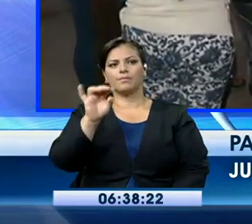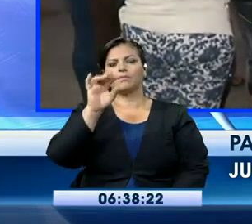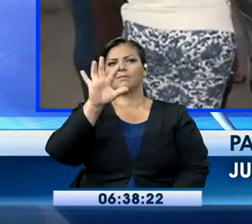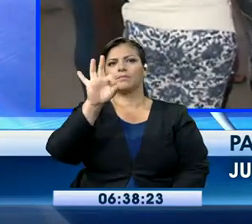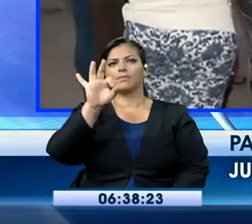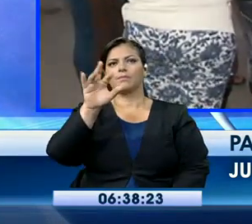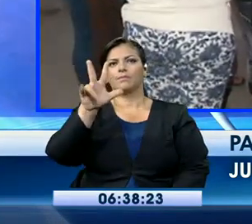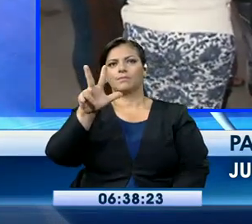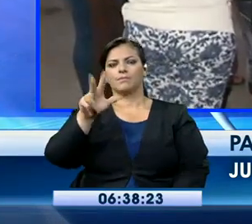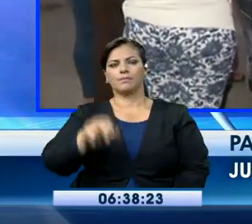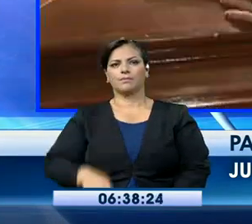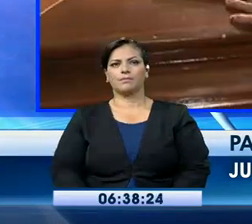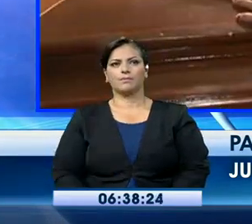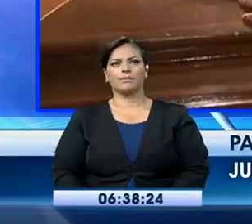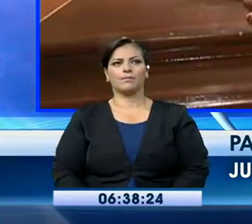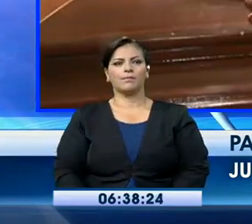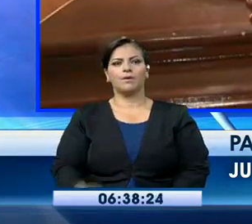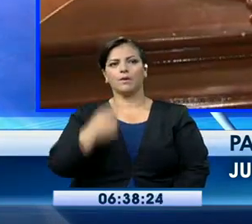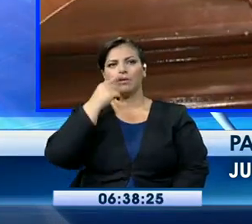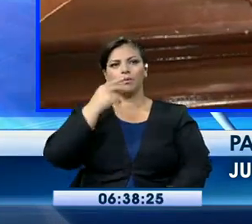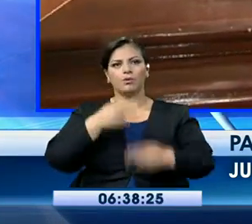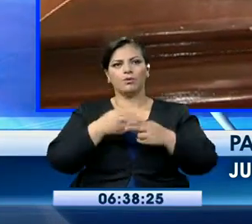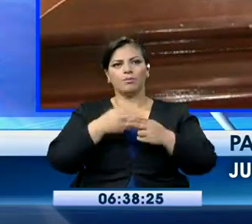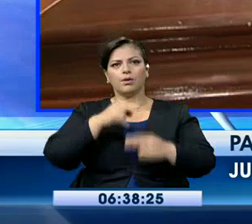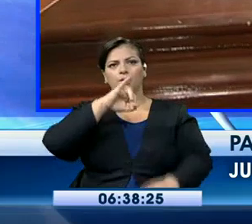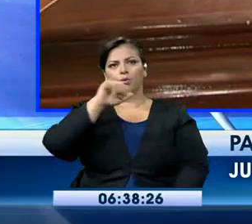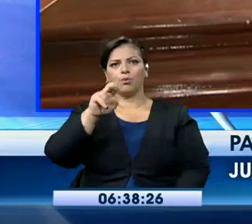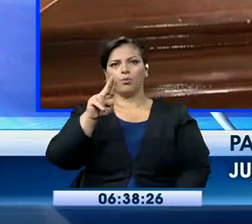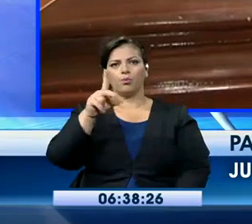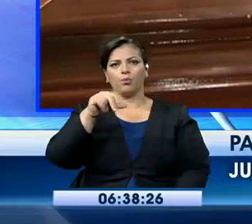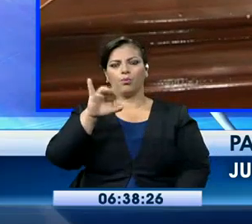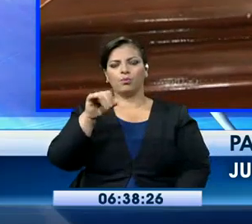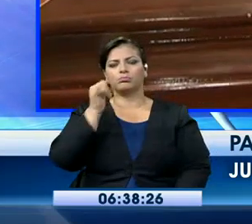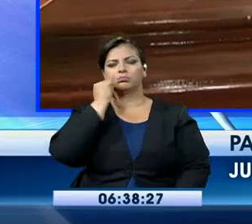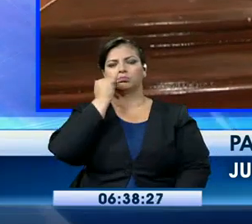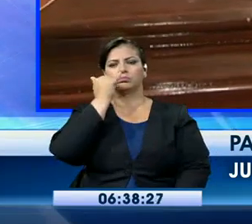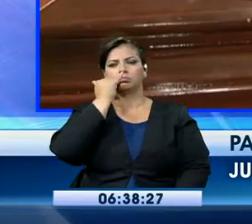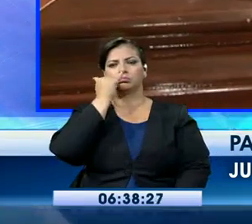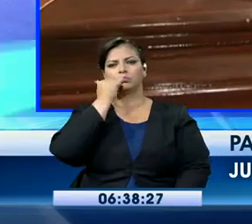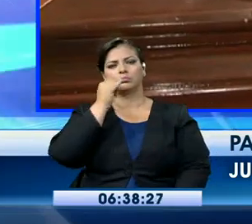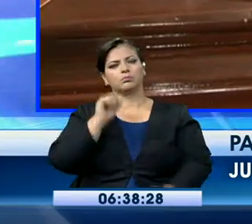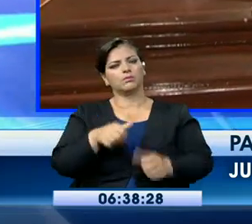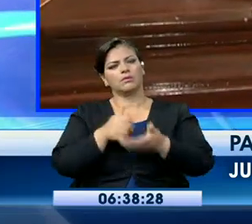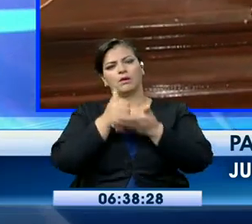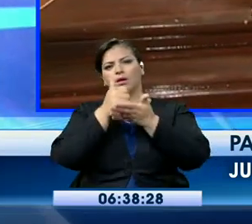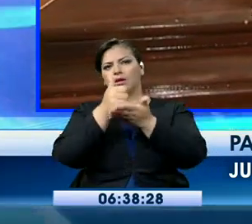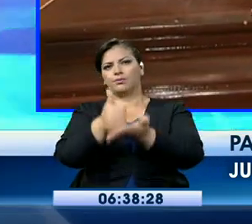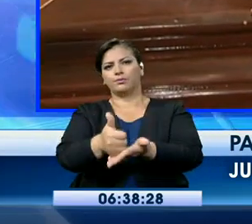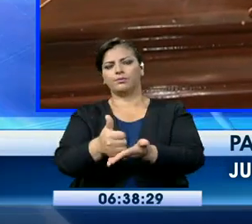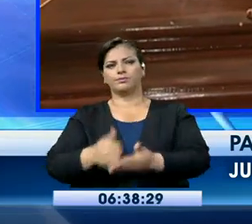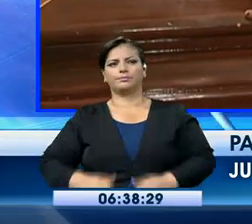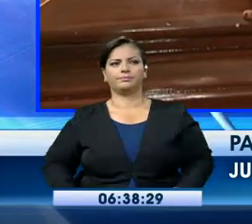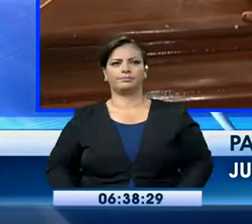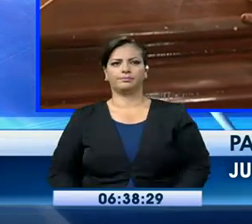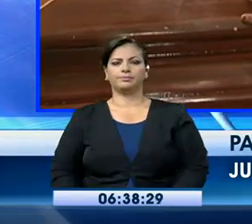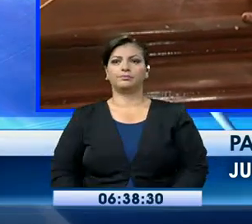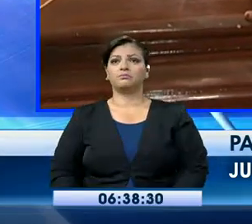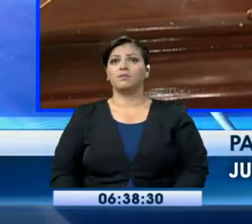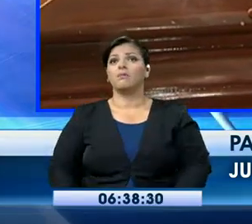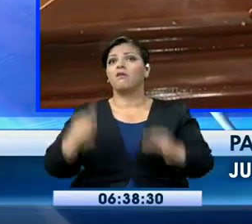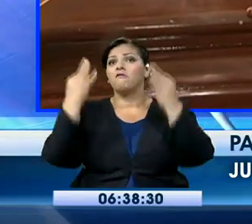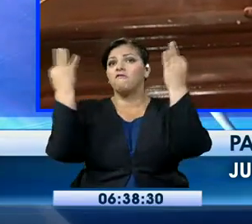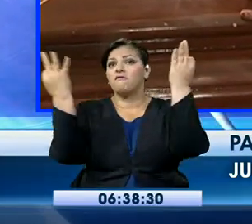0980-82-3793. Preguntar por Julio Tobal, hermano del fallecido, Luisa. Ojalá podamos todos colaborar con esta terrible desgracia. Hay